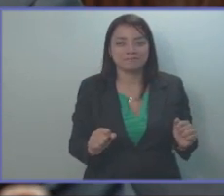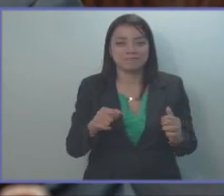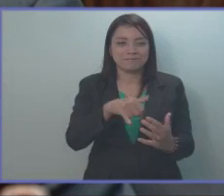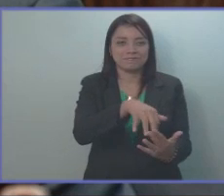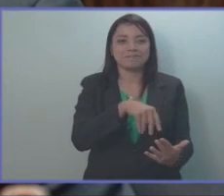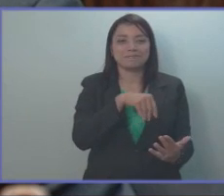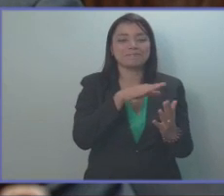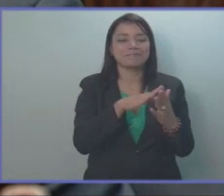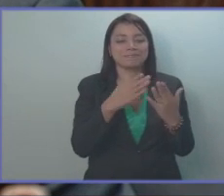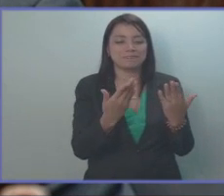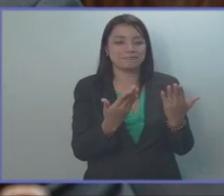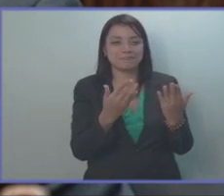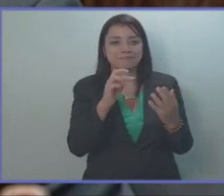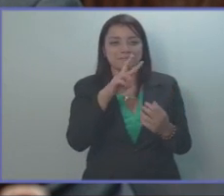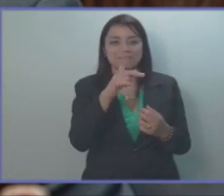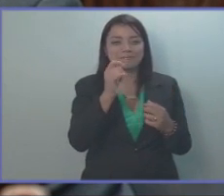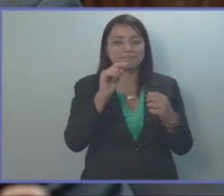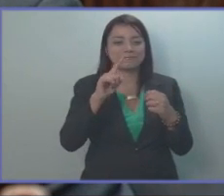expediente